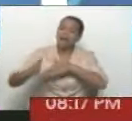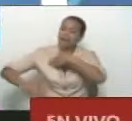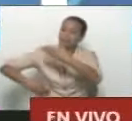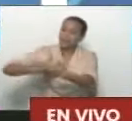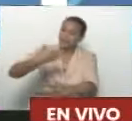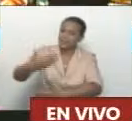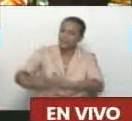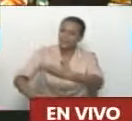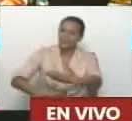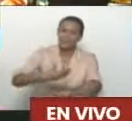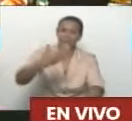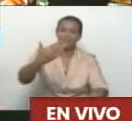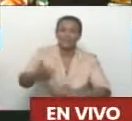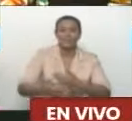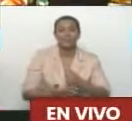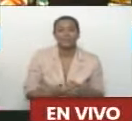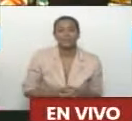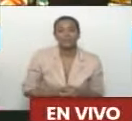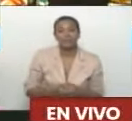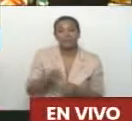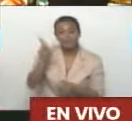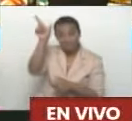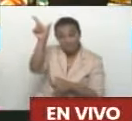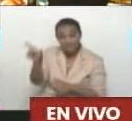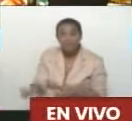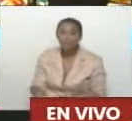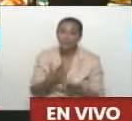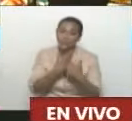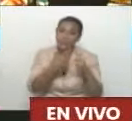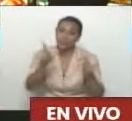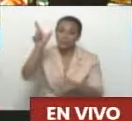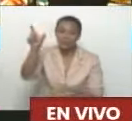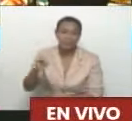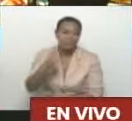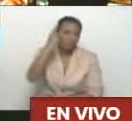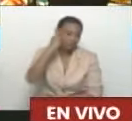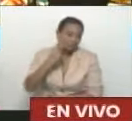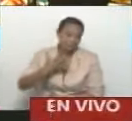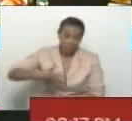Gracias a la providencia, demos los